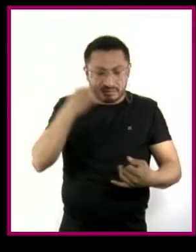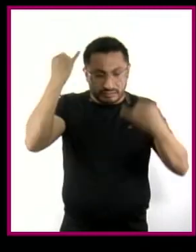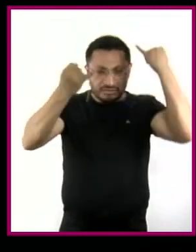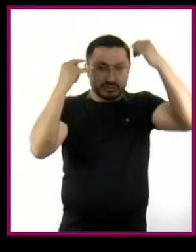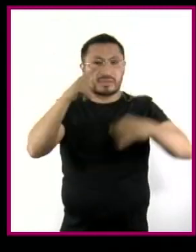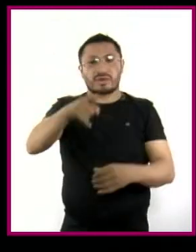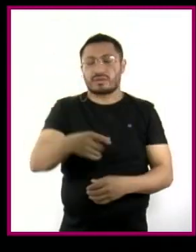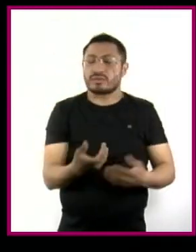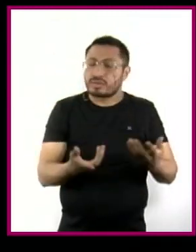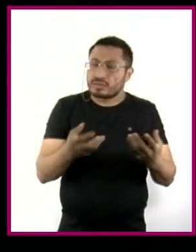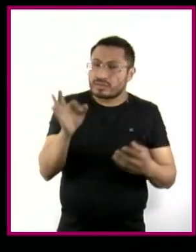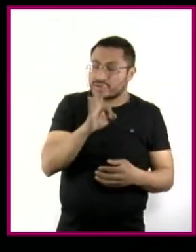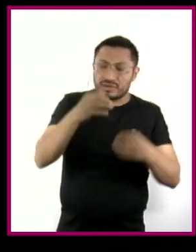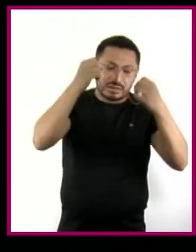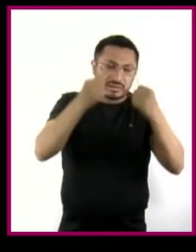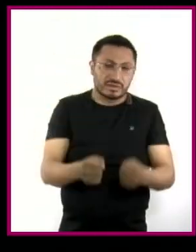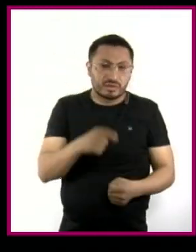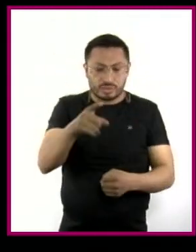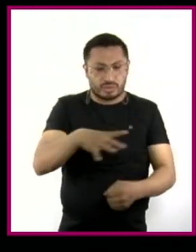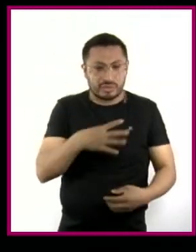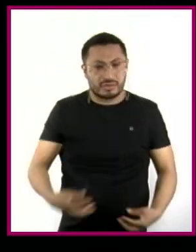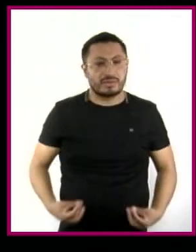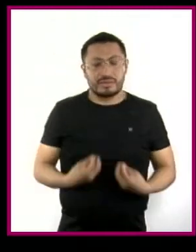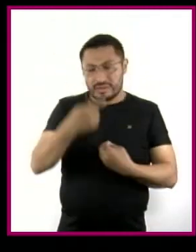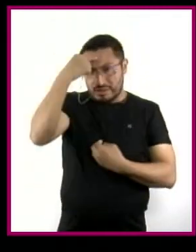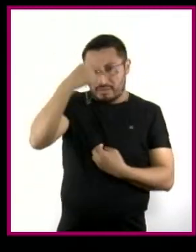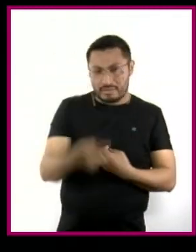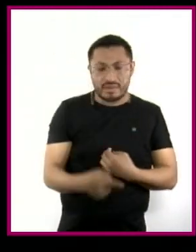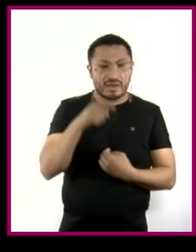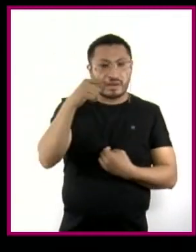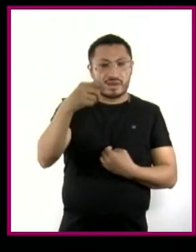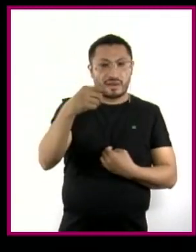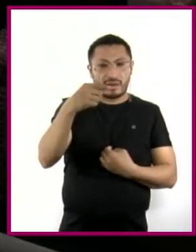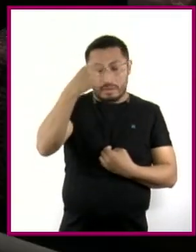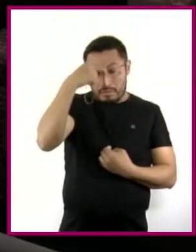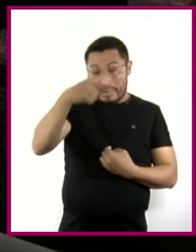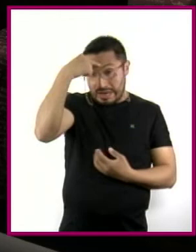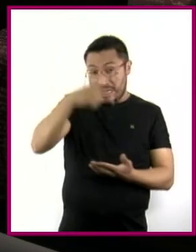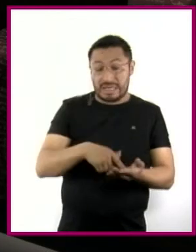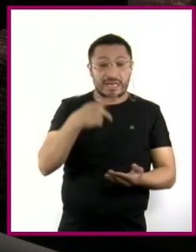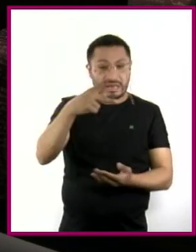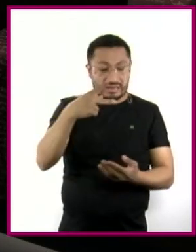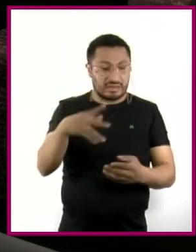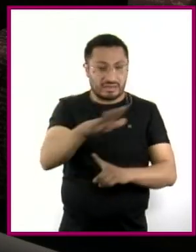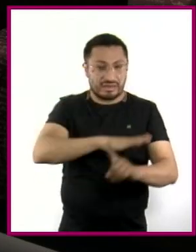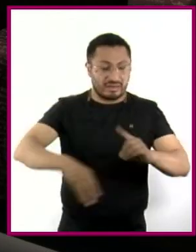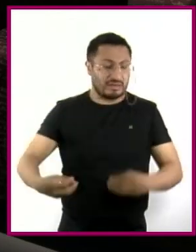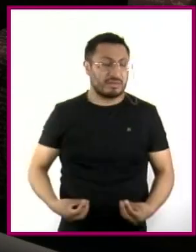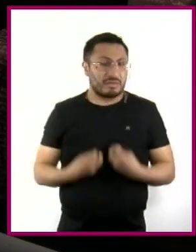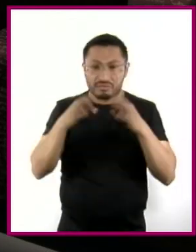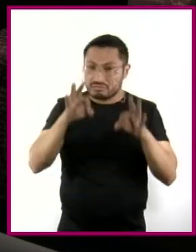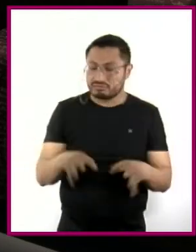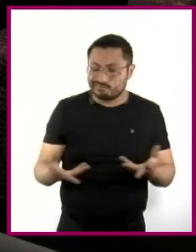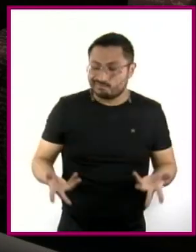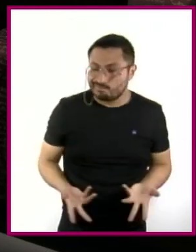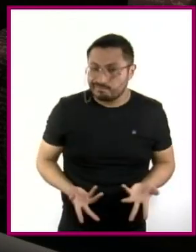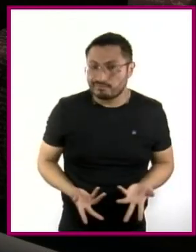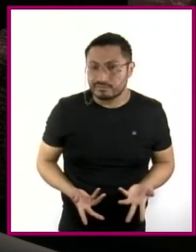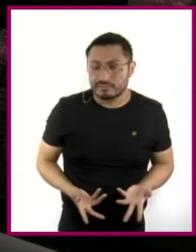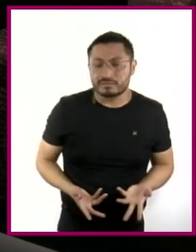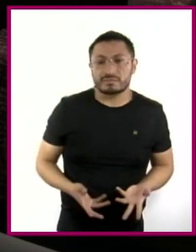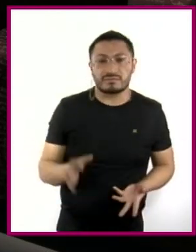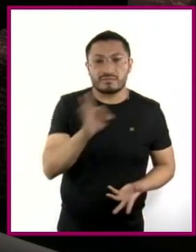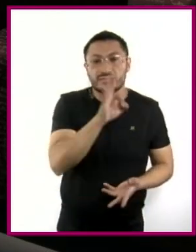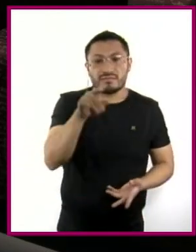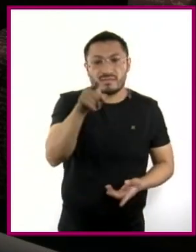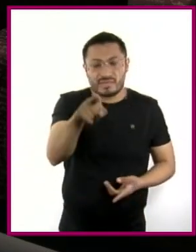seguro de que tú existes para considerar esa situación aceptable? Sería una vida digna si no pudieras